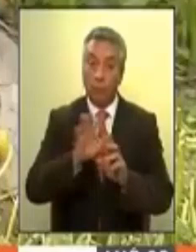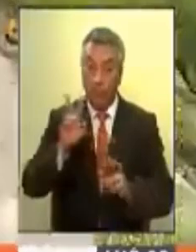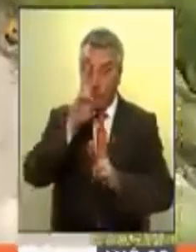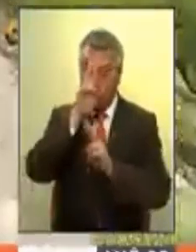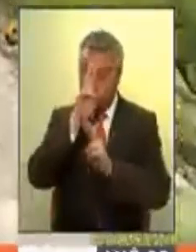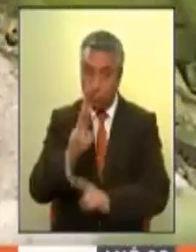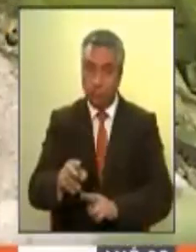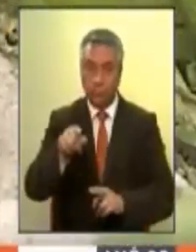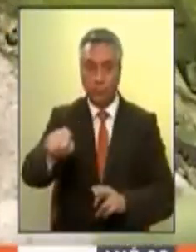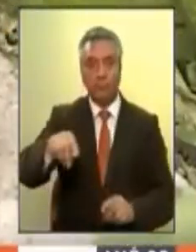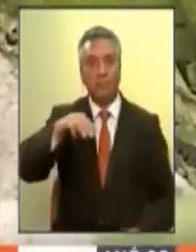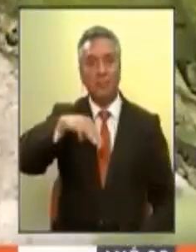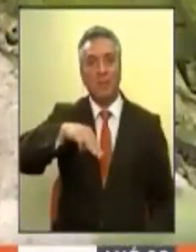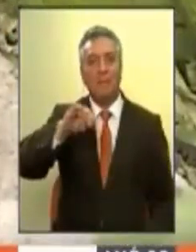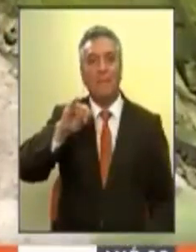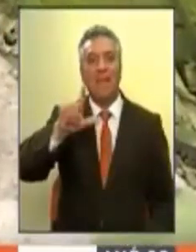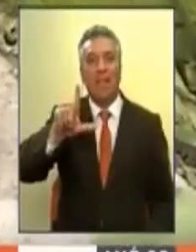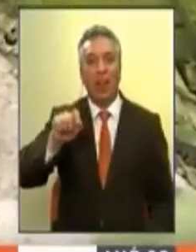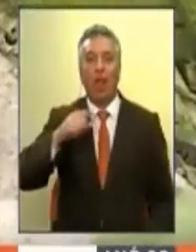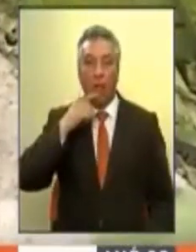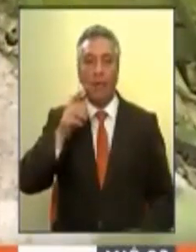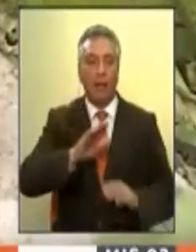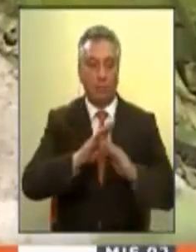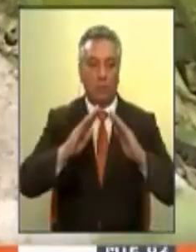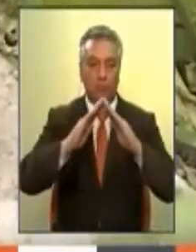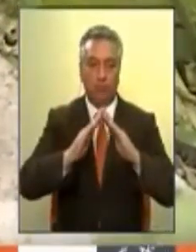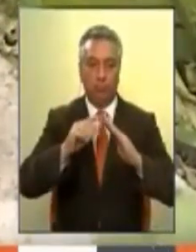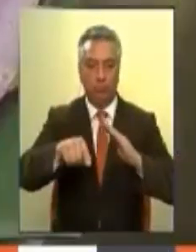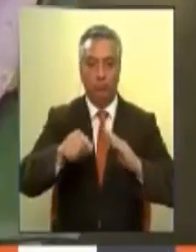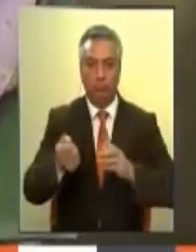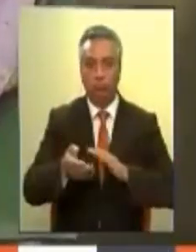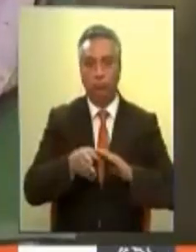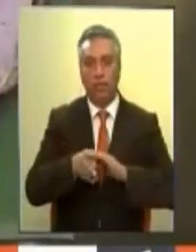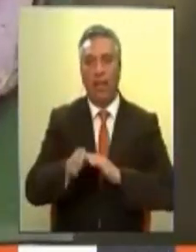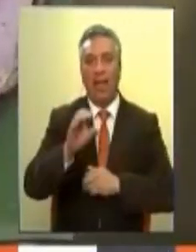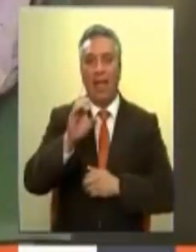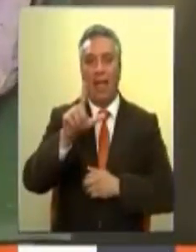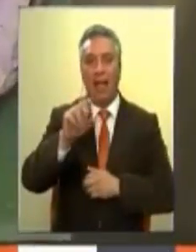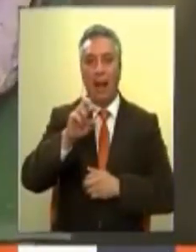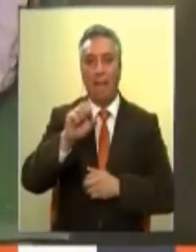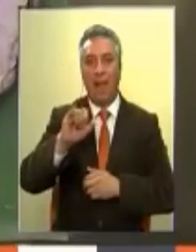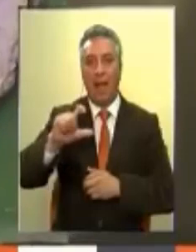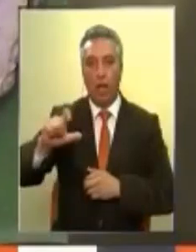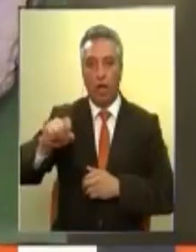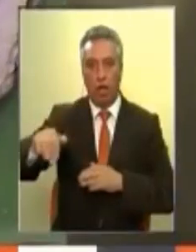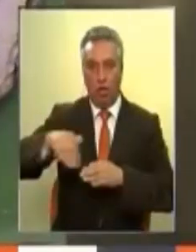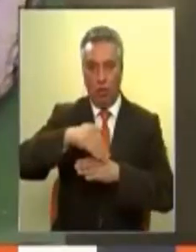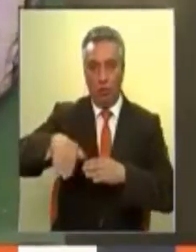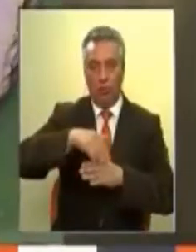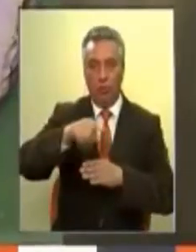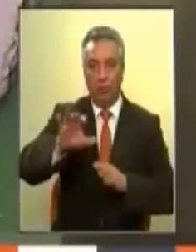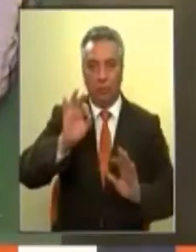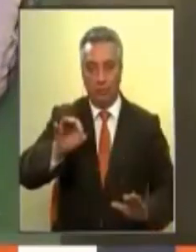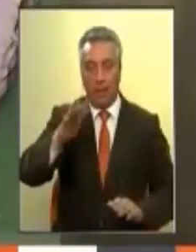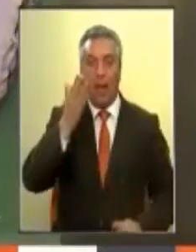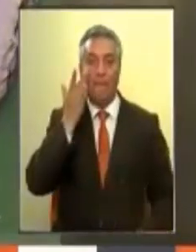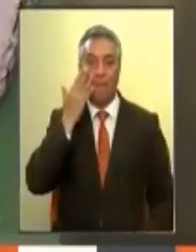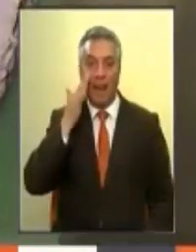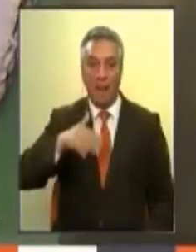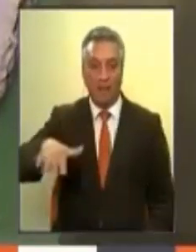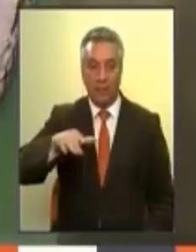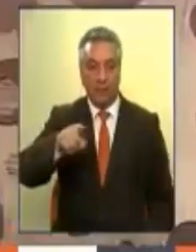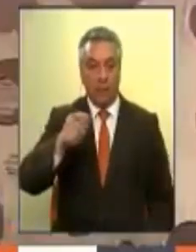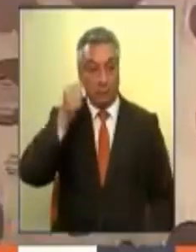el Milo, como le decían, con esta animita ubicada en el sector del Cruce del Paico, en Melipilla, lo que se busca es que quienes cometieron el crimen nunca lo